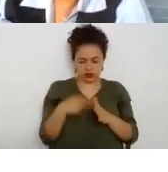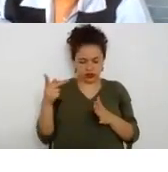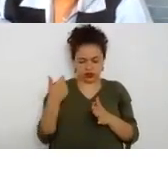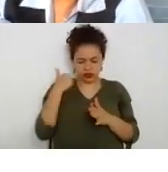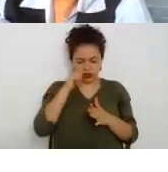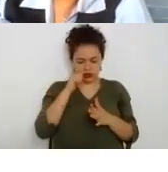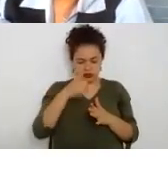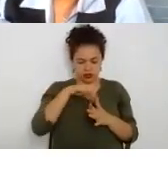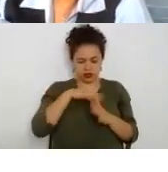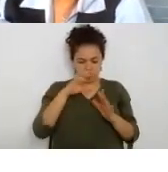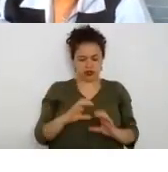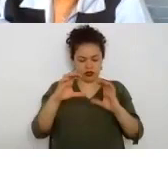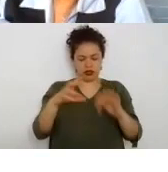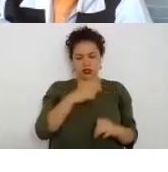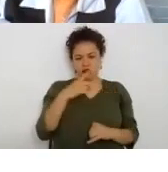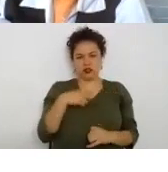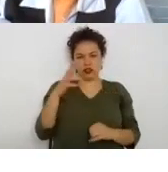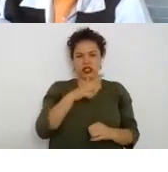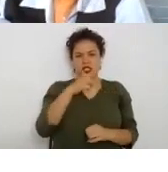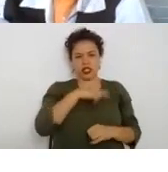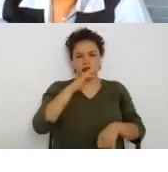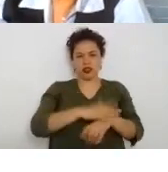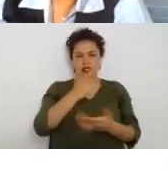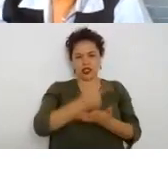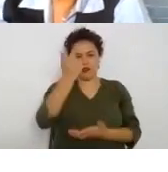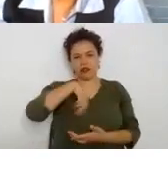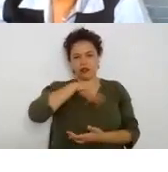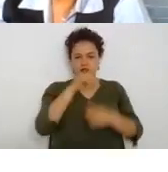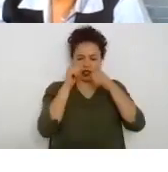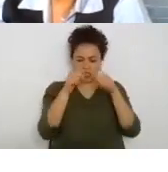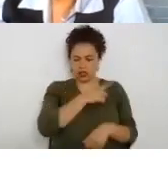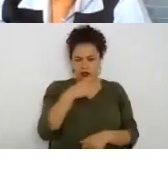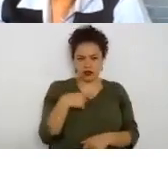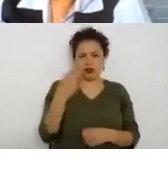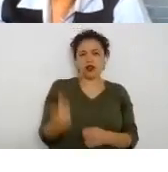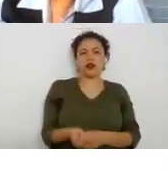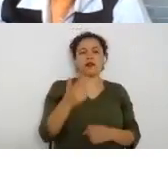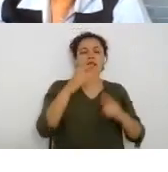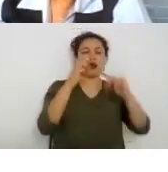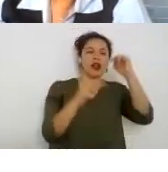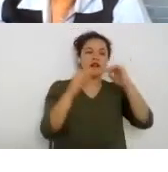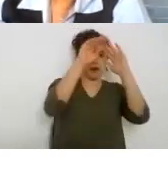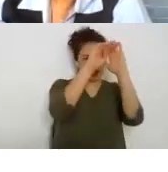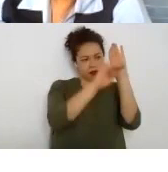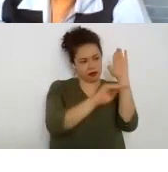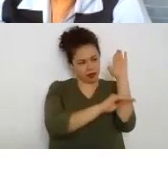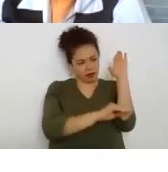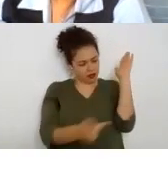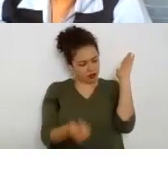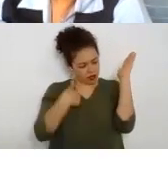procurar atender la lesión más grave, ¿ok? Vamos a priorizar el cómo vamos a